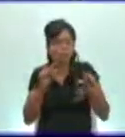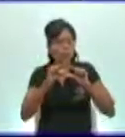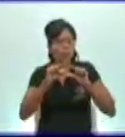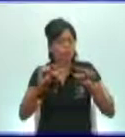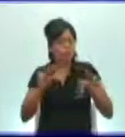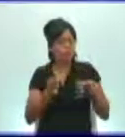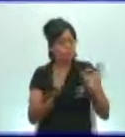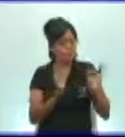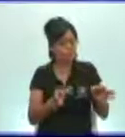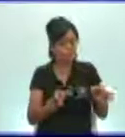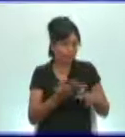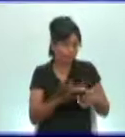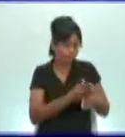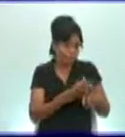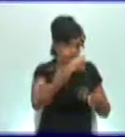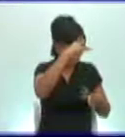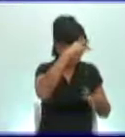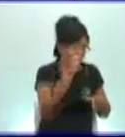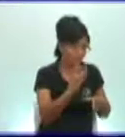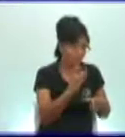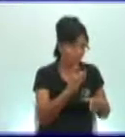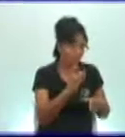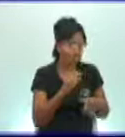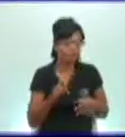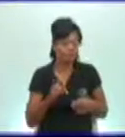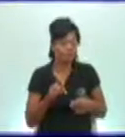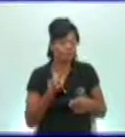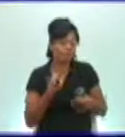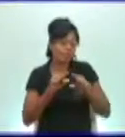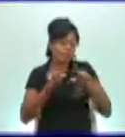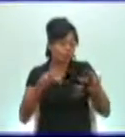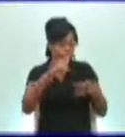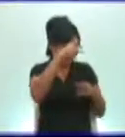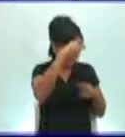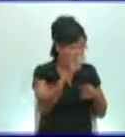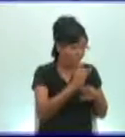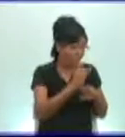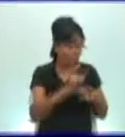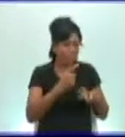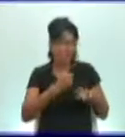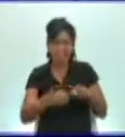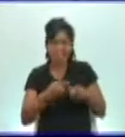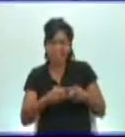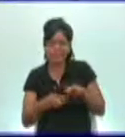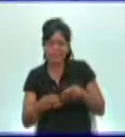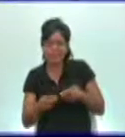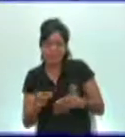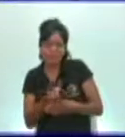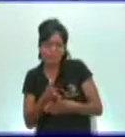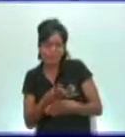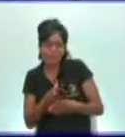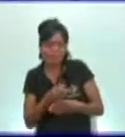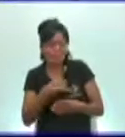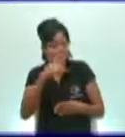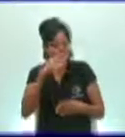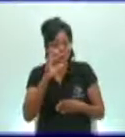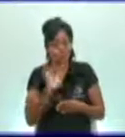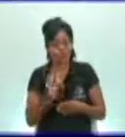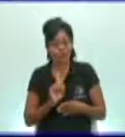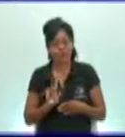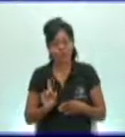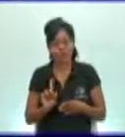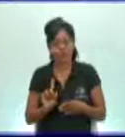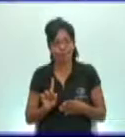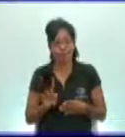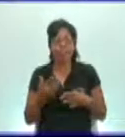afirmativas? Las oraciones afirmativas no llevan elementos distintivos que las distinguen, a menos que se